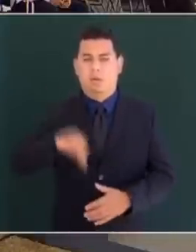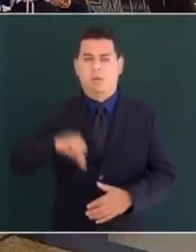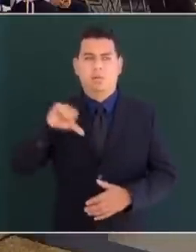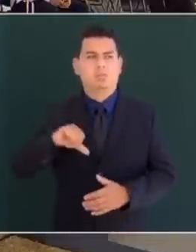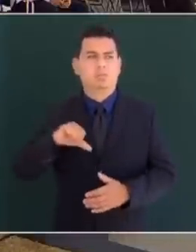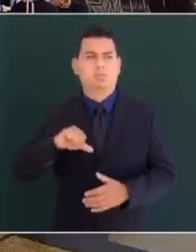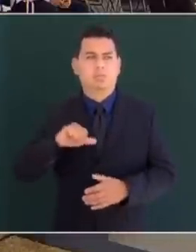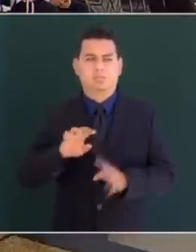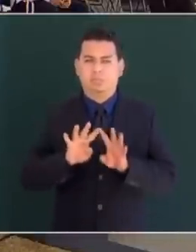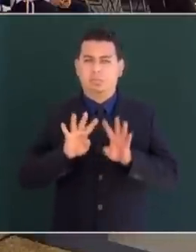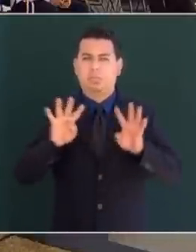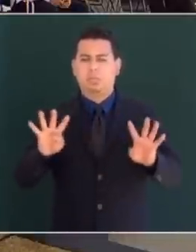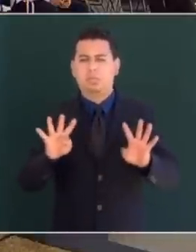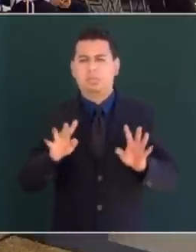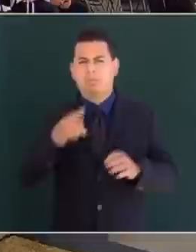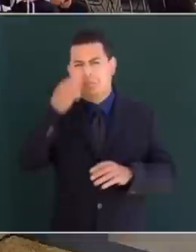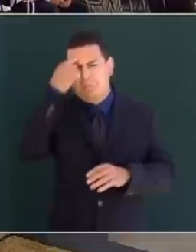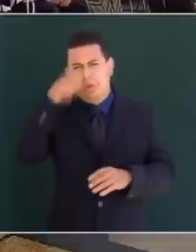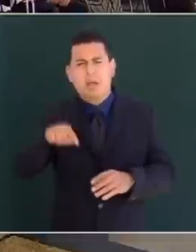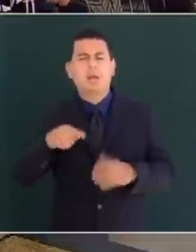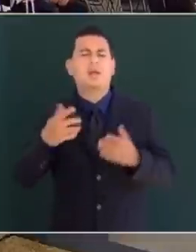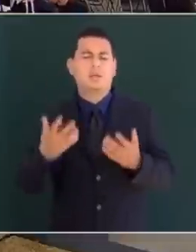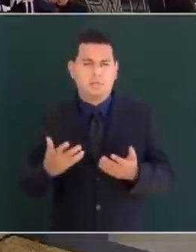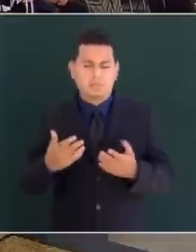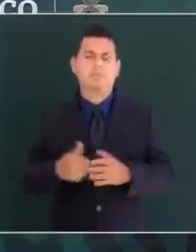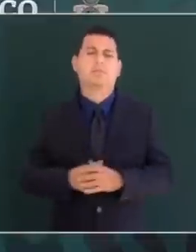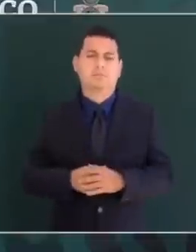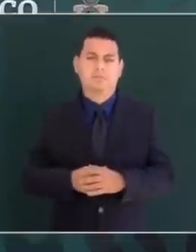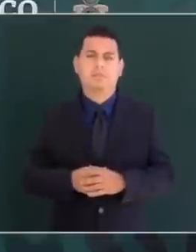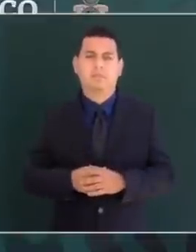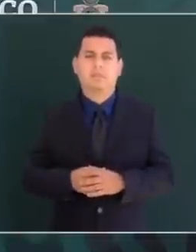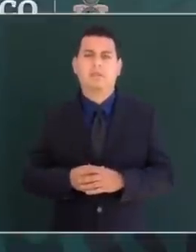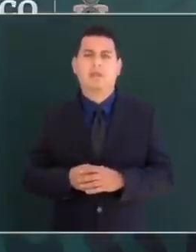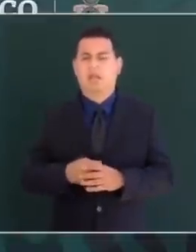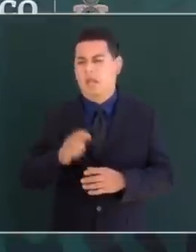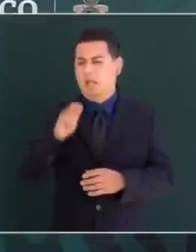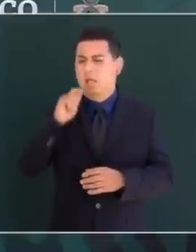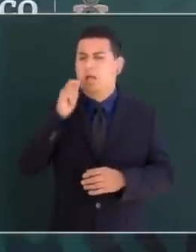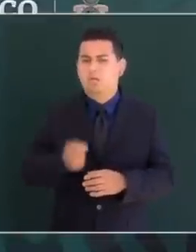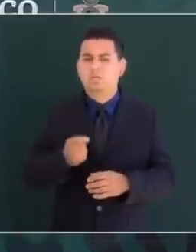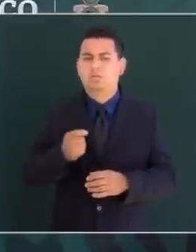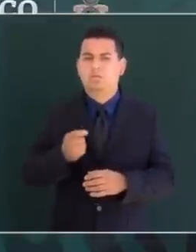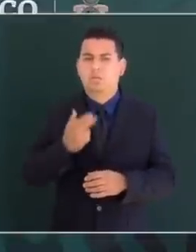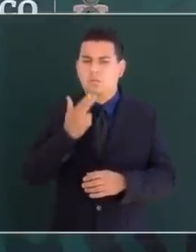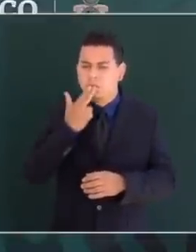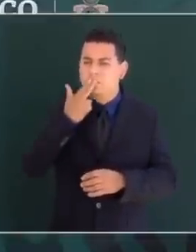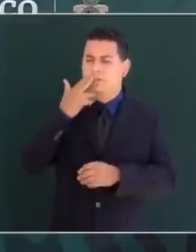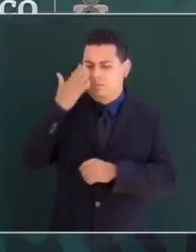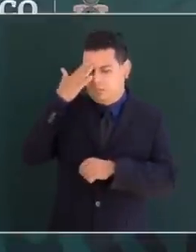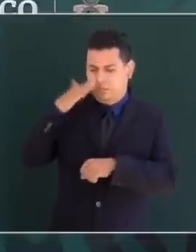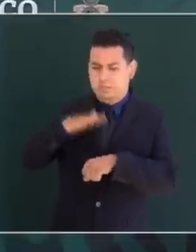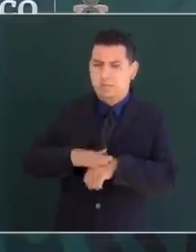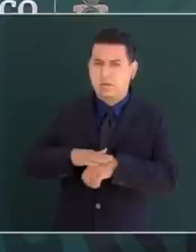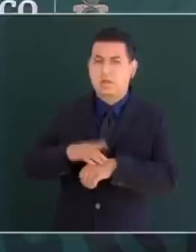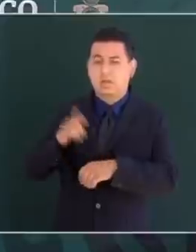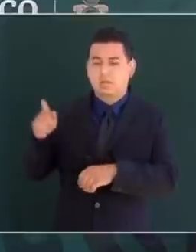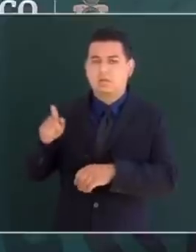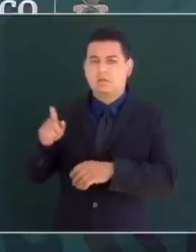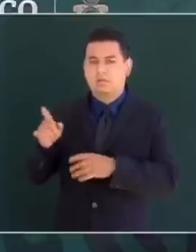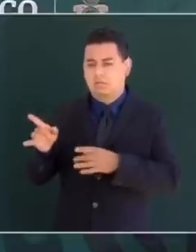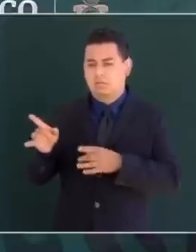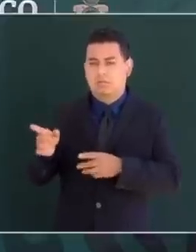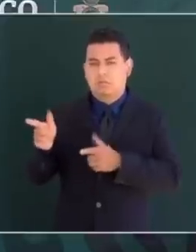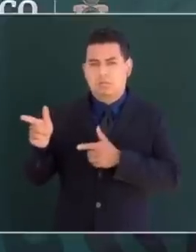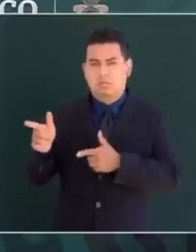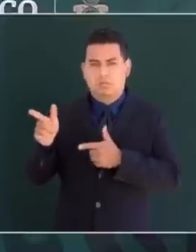Vicente Guerrero para was betrayed and assassinated. Conmemorar la muerte y el asesinato, la